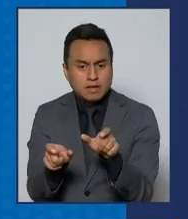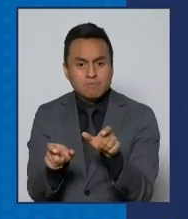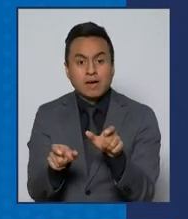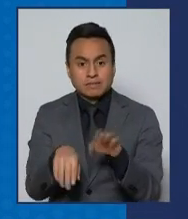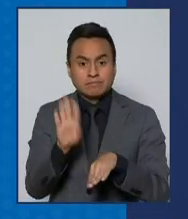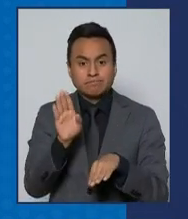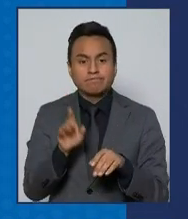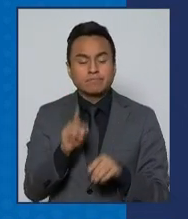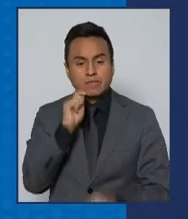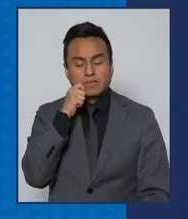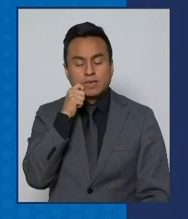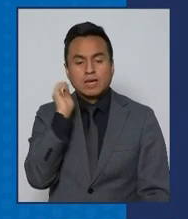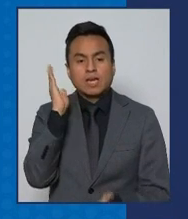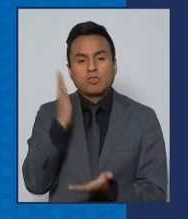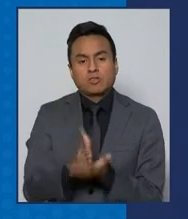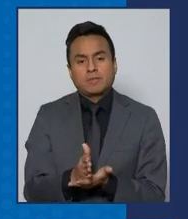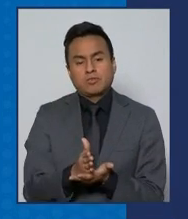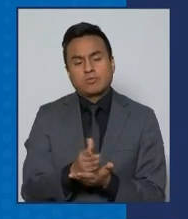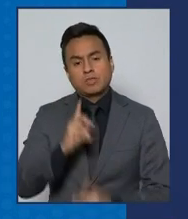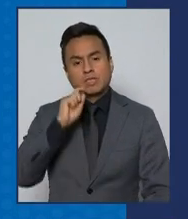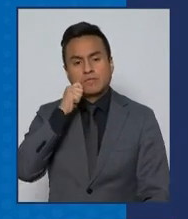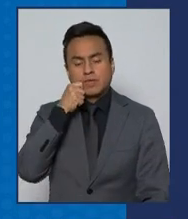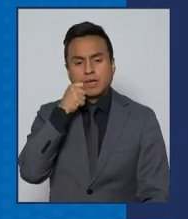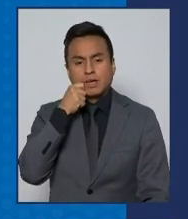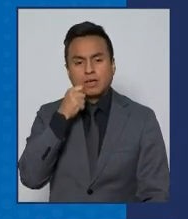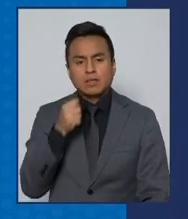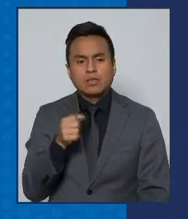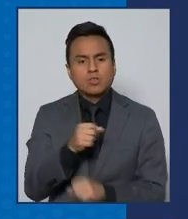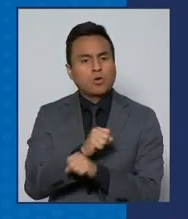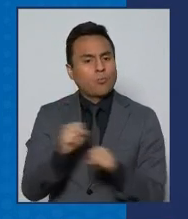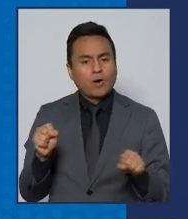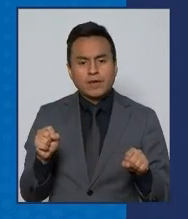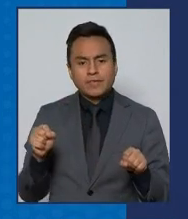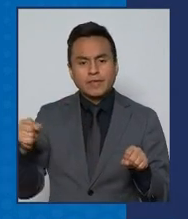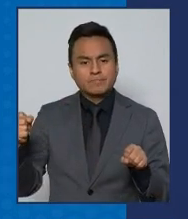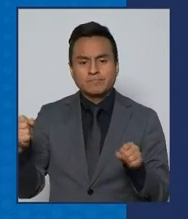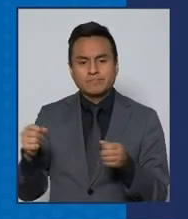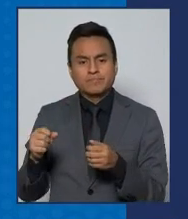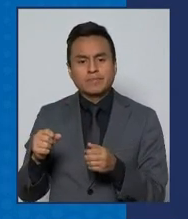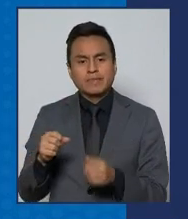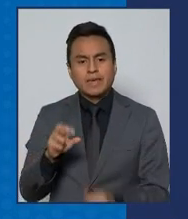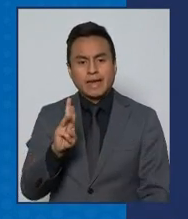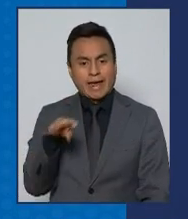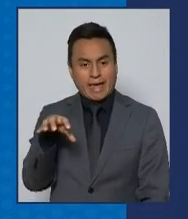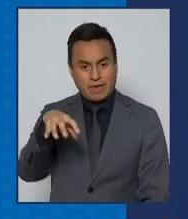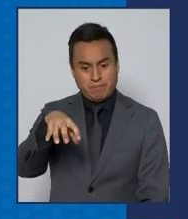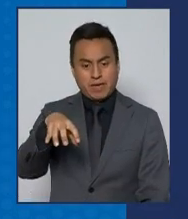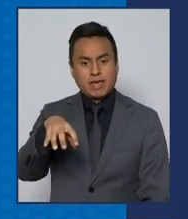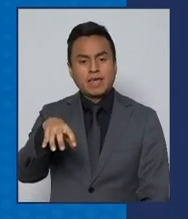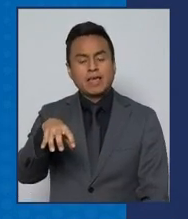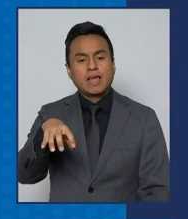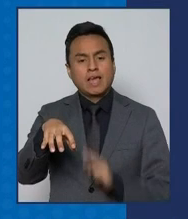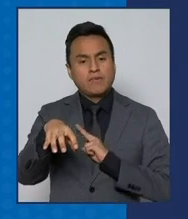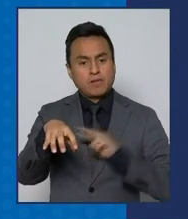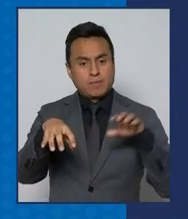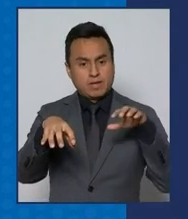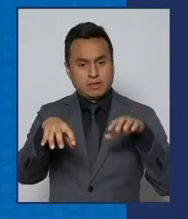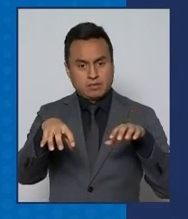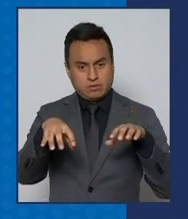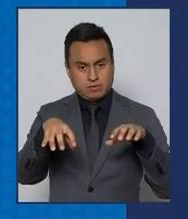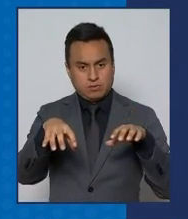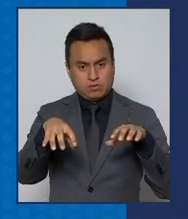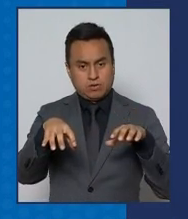ese contexto este endurecimiento significa que no pueden atravesar hacia la región metropolitana o hacia la región, hacia